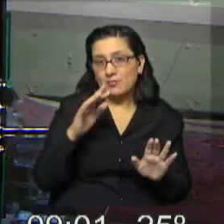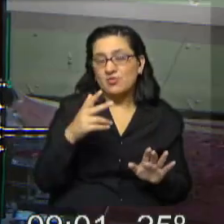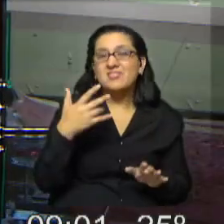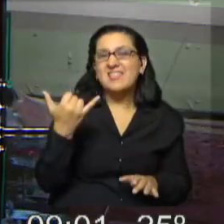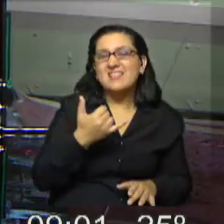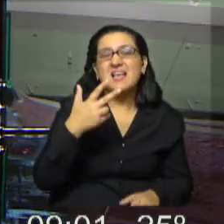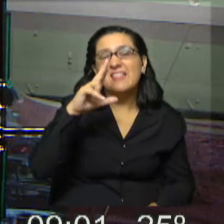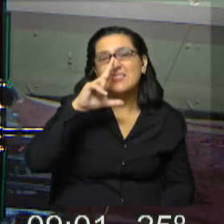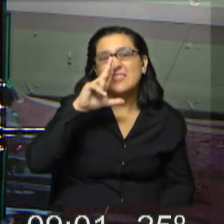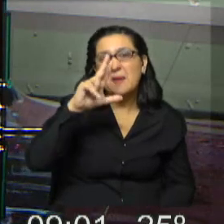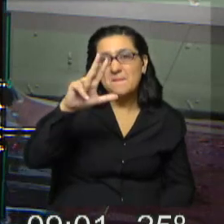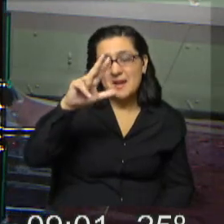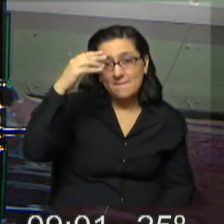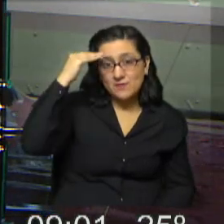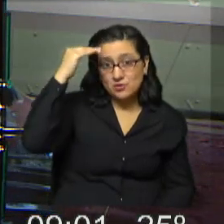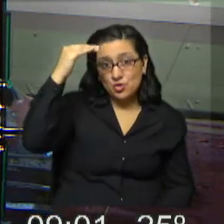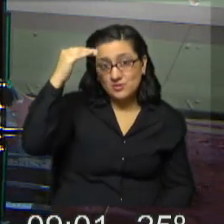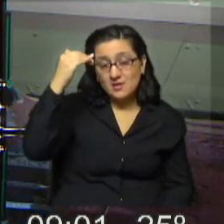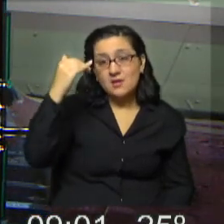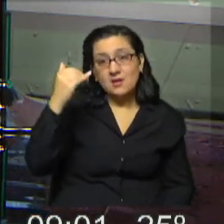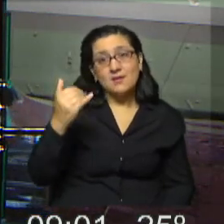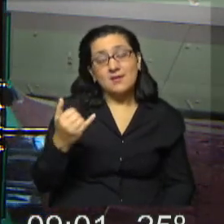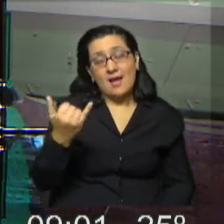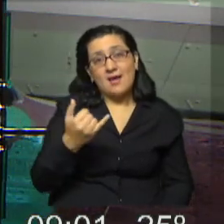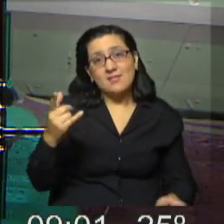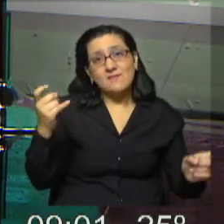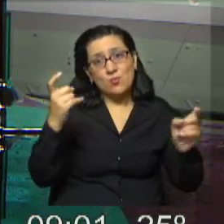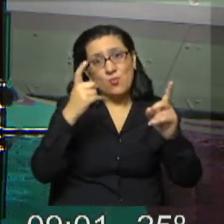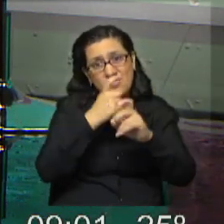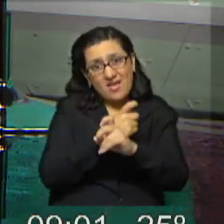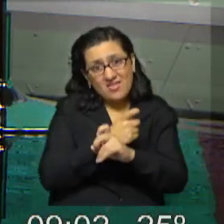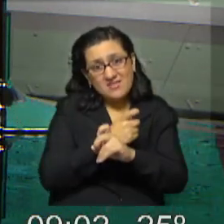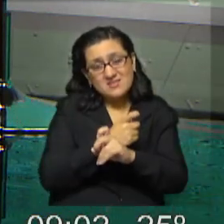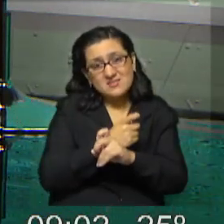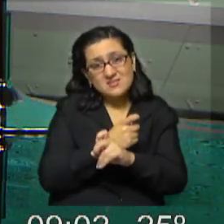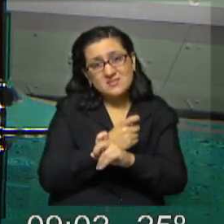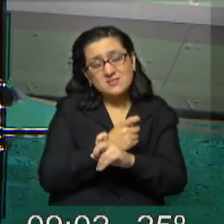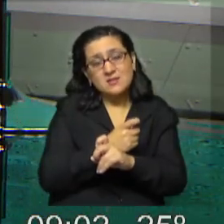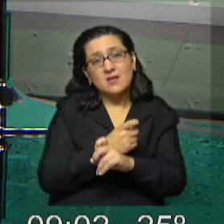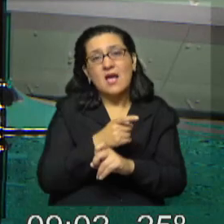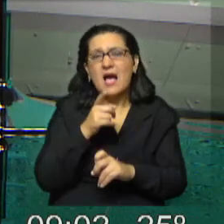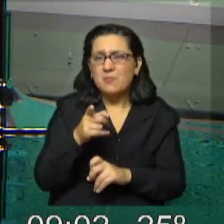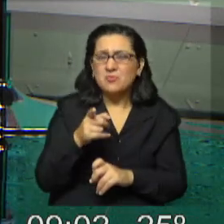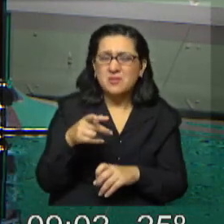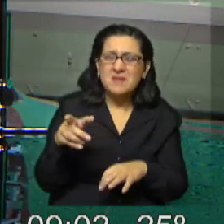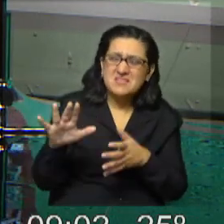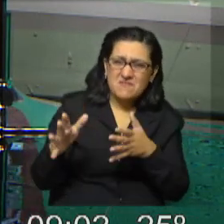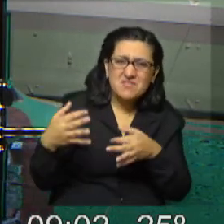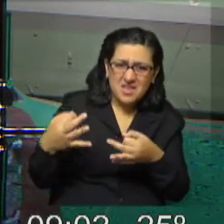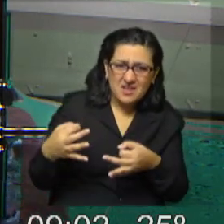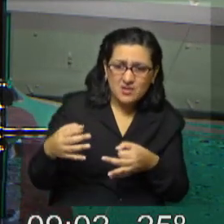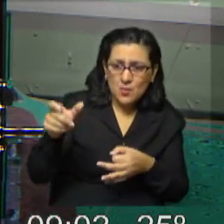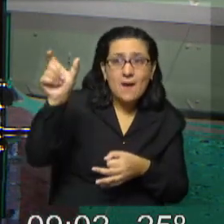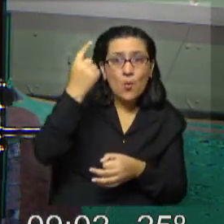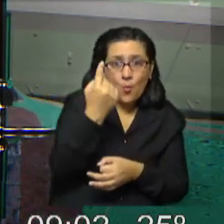¿Tenés a 3.000 profesores que van a tener dificultades para tener la unidad docente, van a tener menos la unidad docente? ¿A vos te parece que una figura de estas,